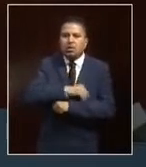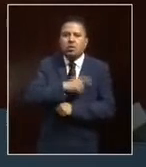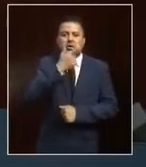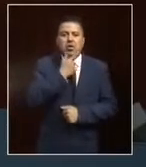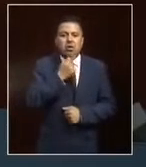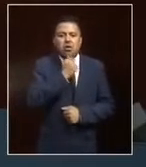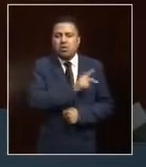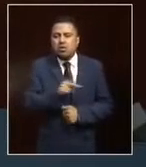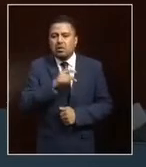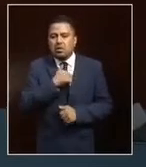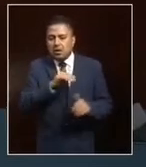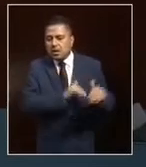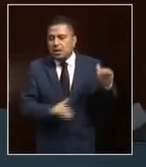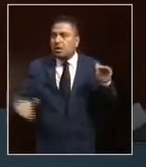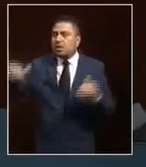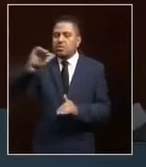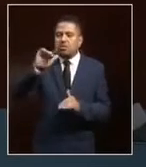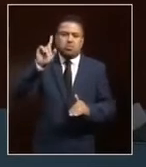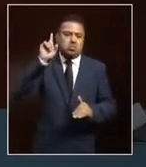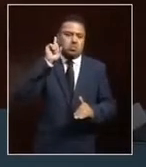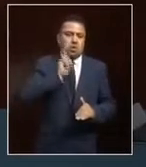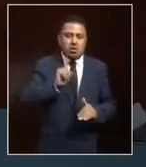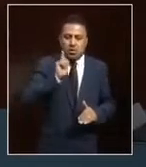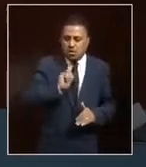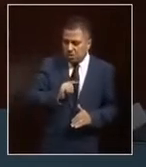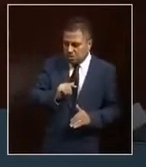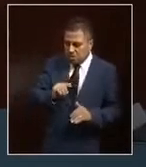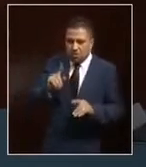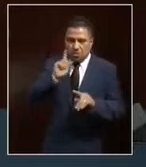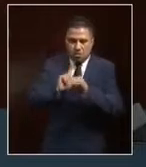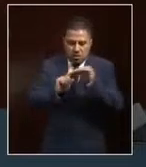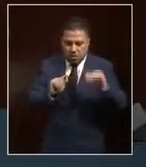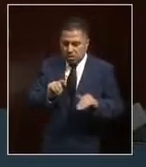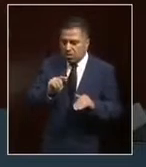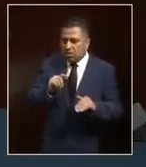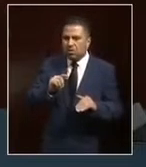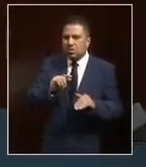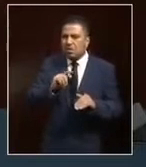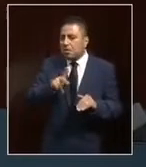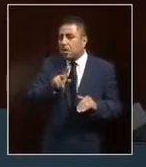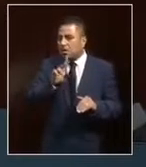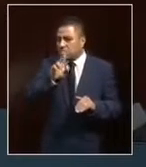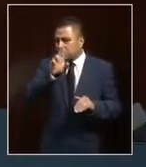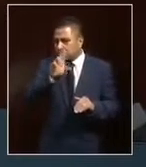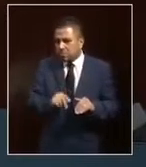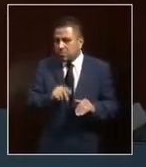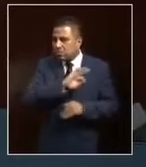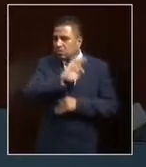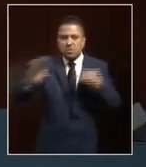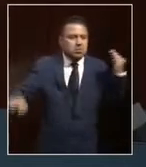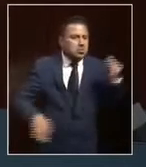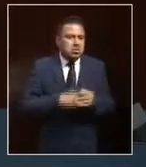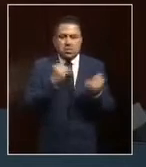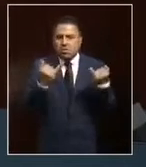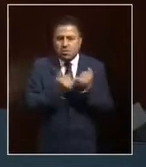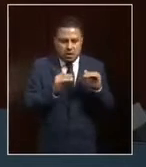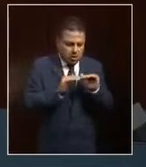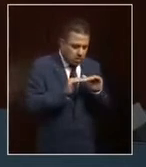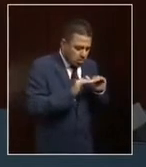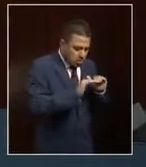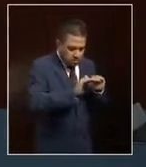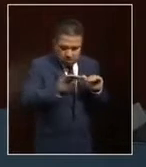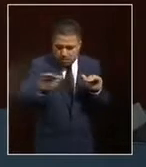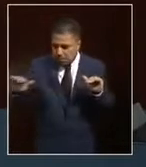hombres somos superiores a las mujeres todos somos iguales todos tenemos la misma dignidad